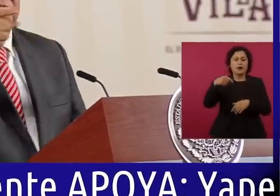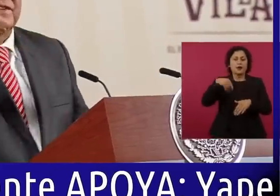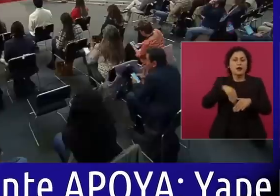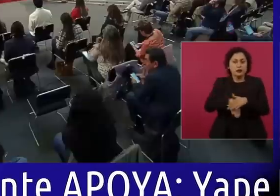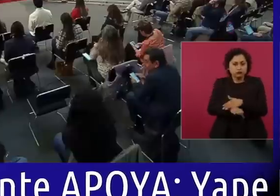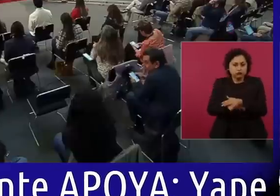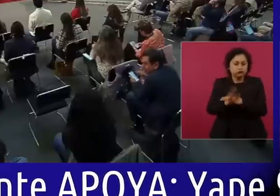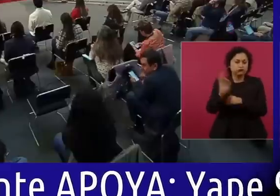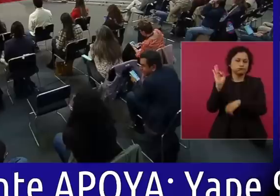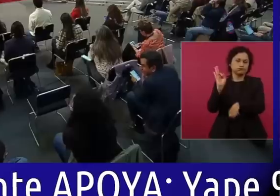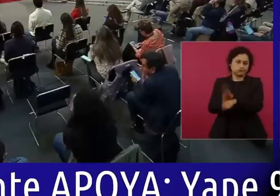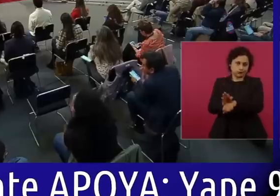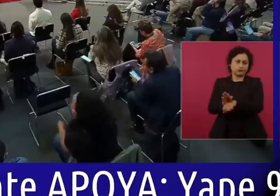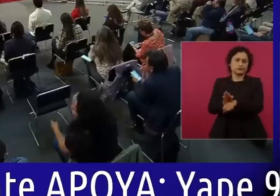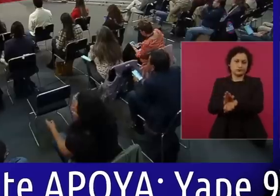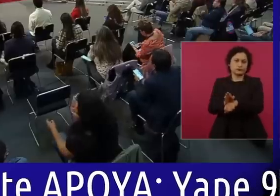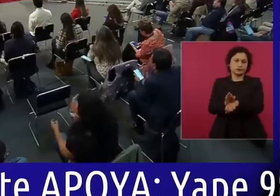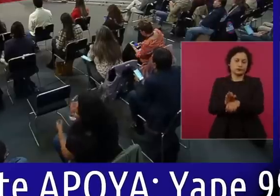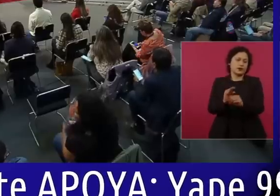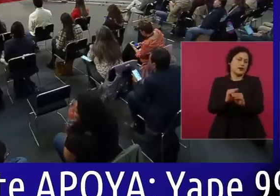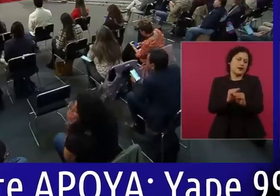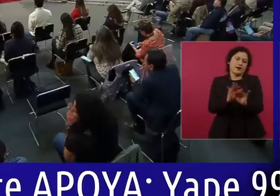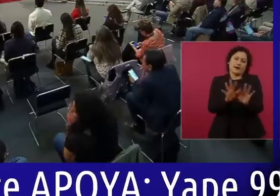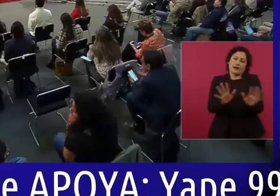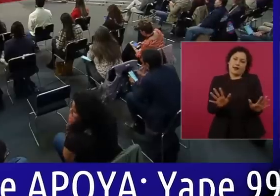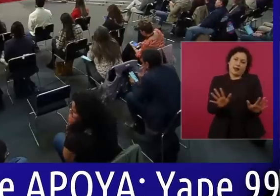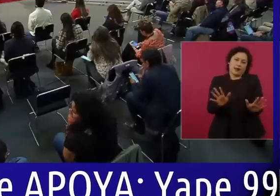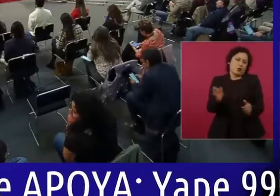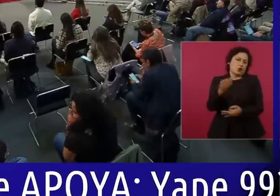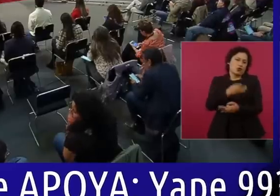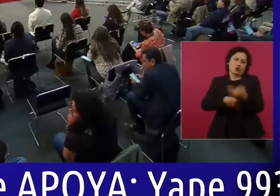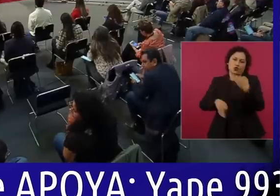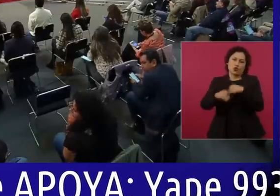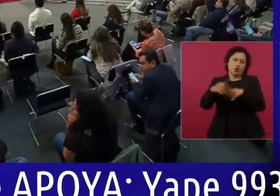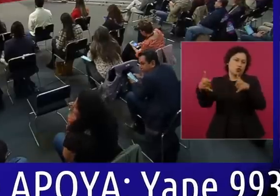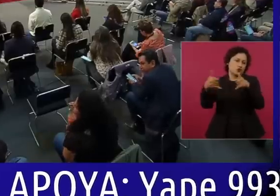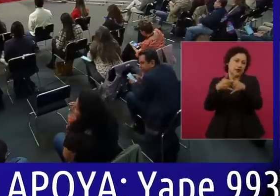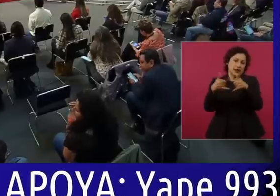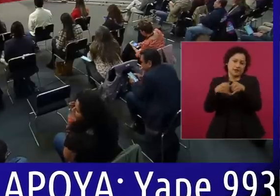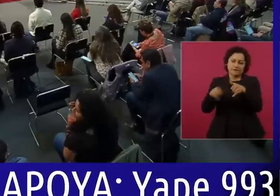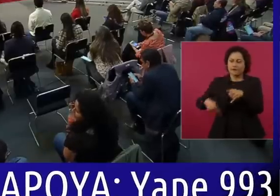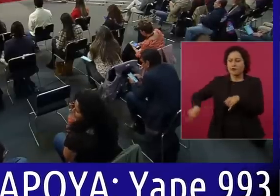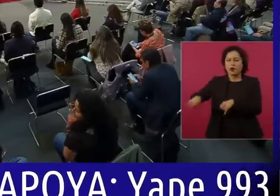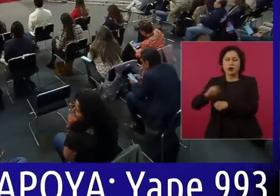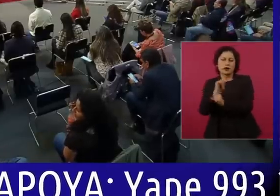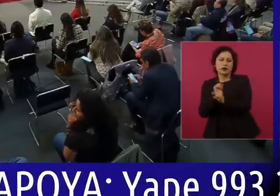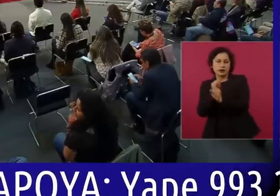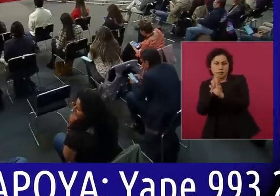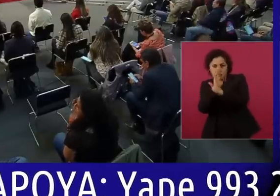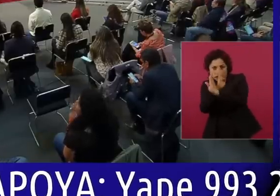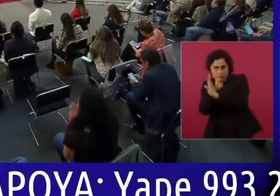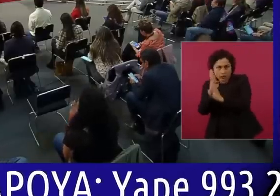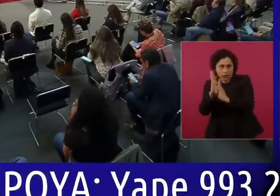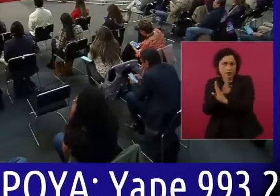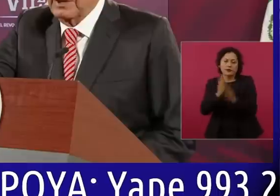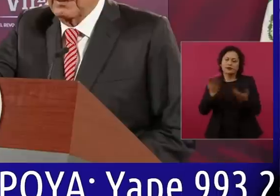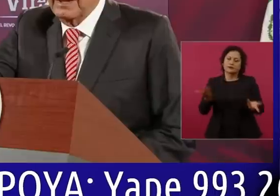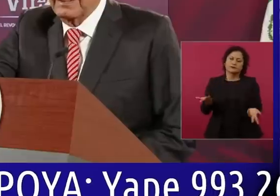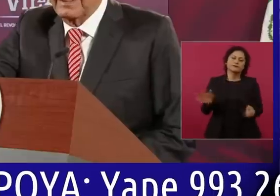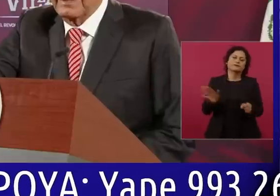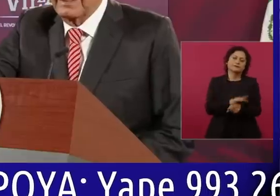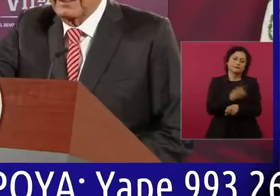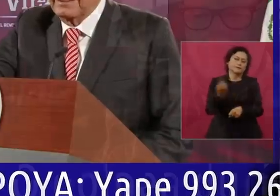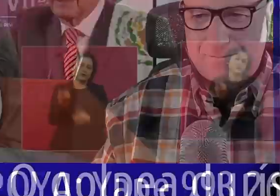todos los teléfonos intervenidos, porque ahí ni modo que vaya el Reforma o